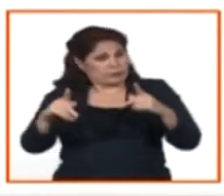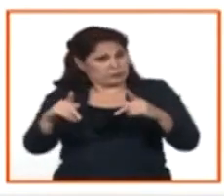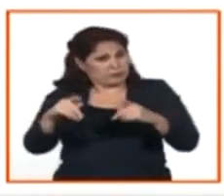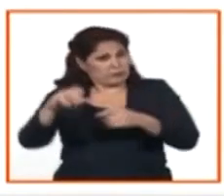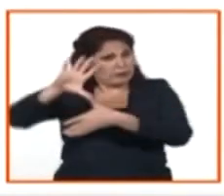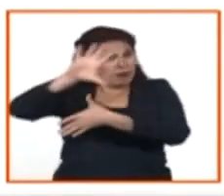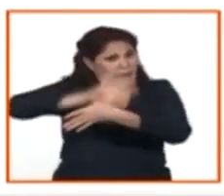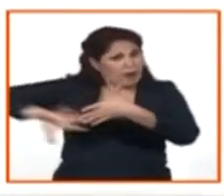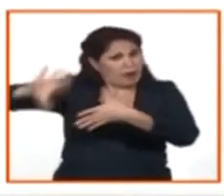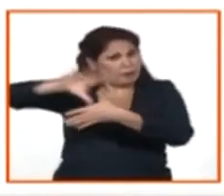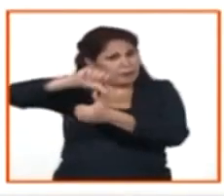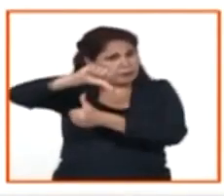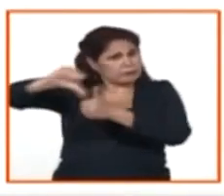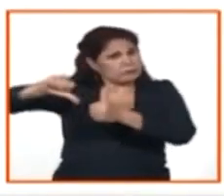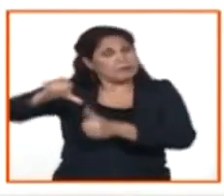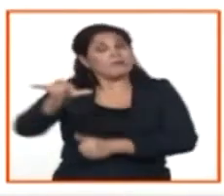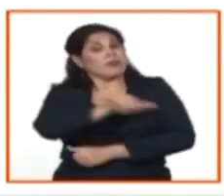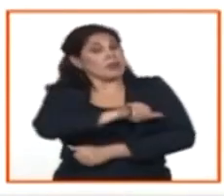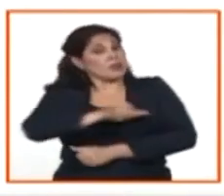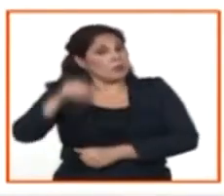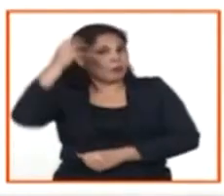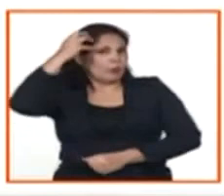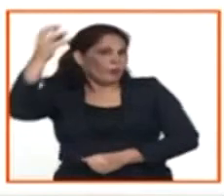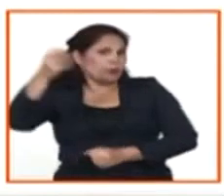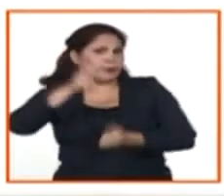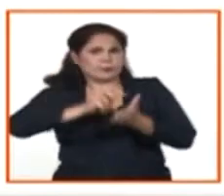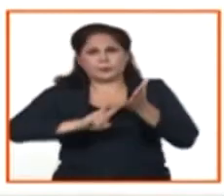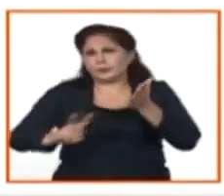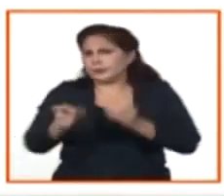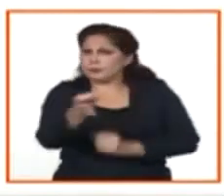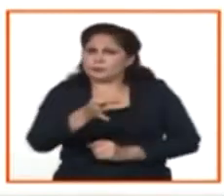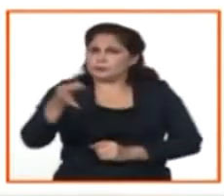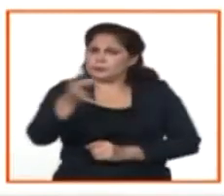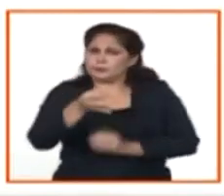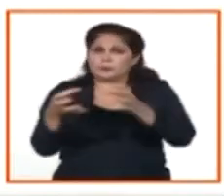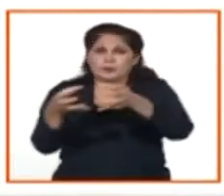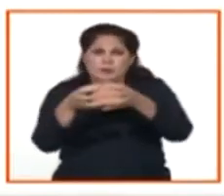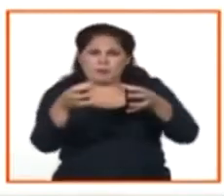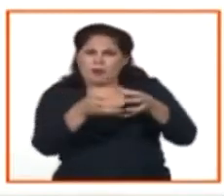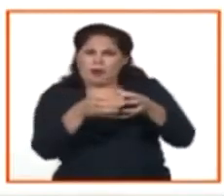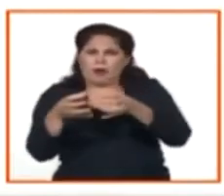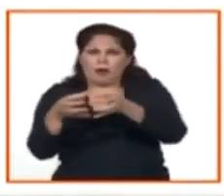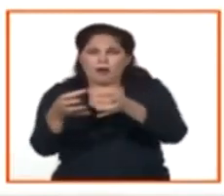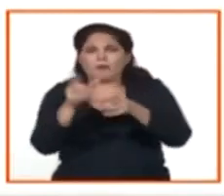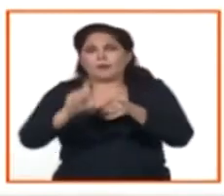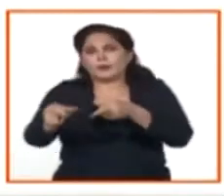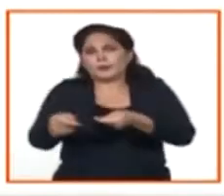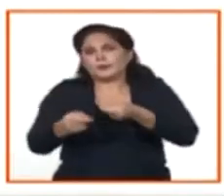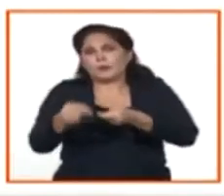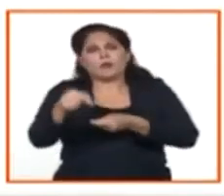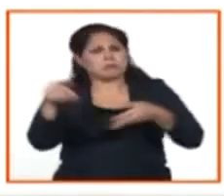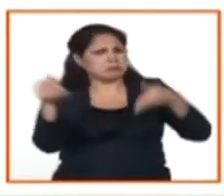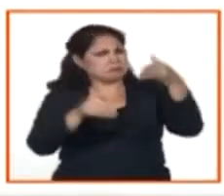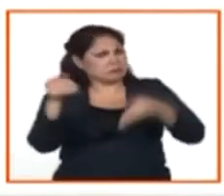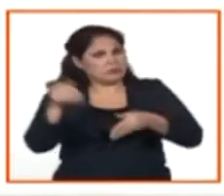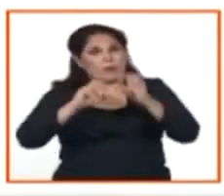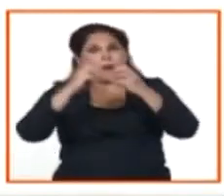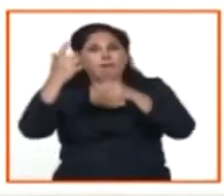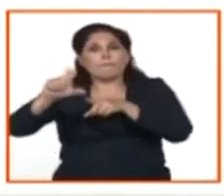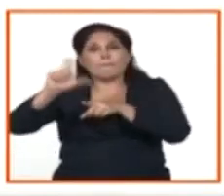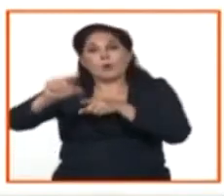y también con los gobiernos locales, con las delegaciones provinciales, municipales de la agricultura, con productores